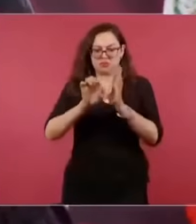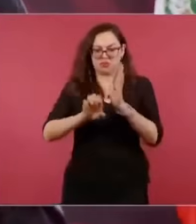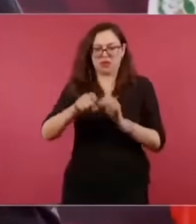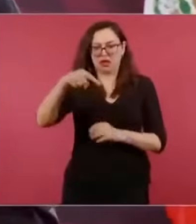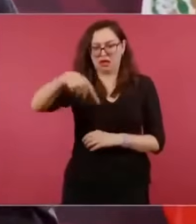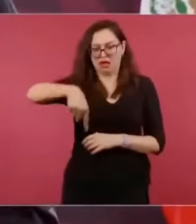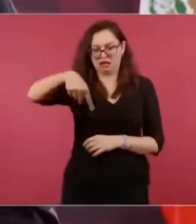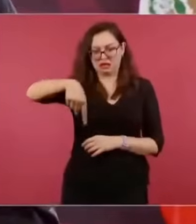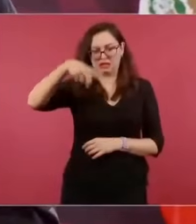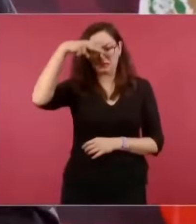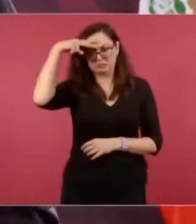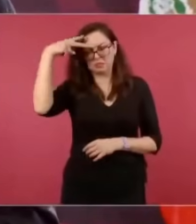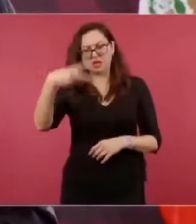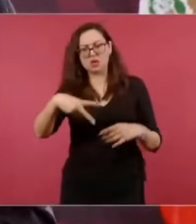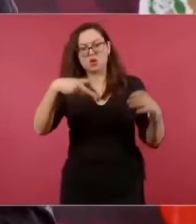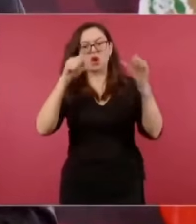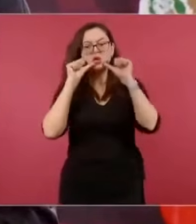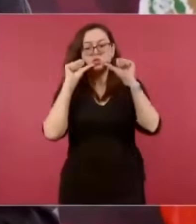financiando